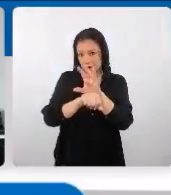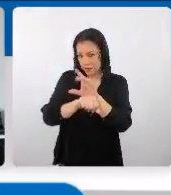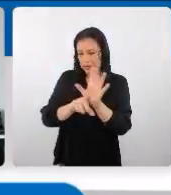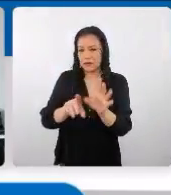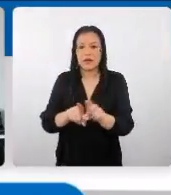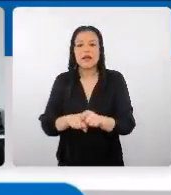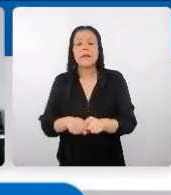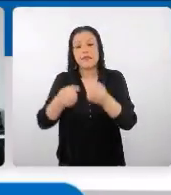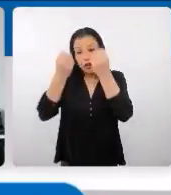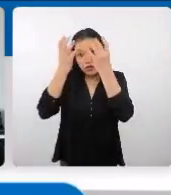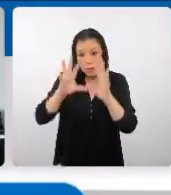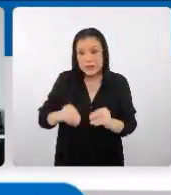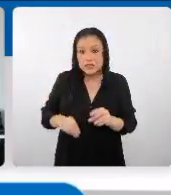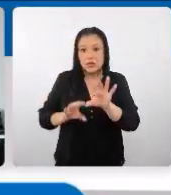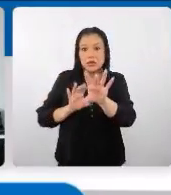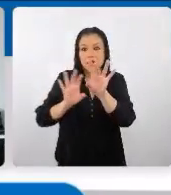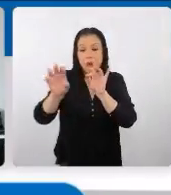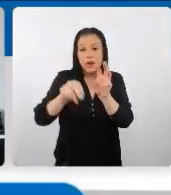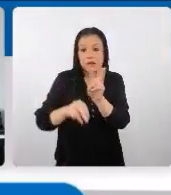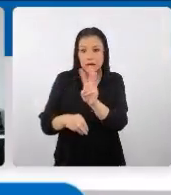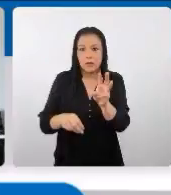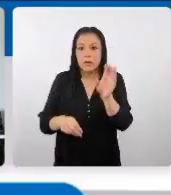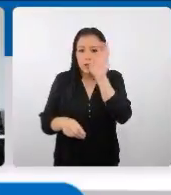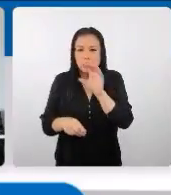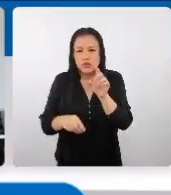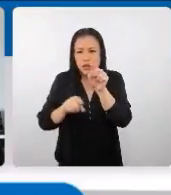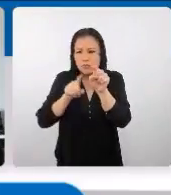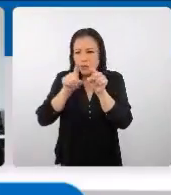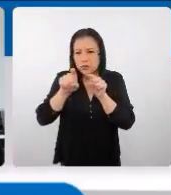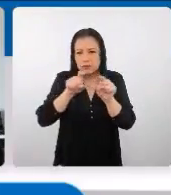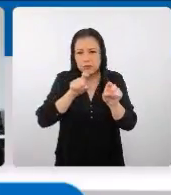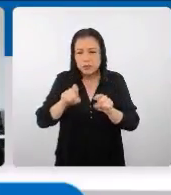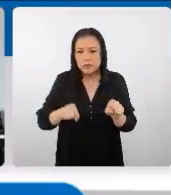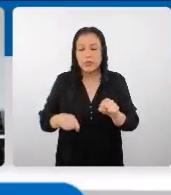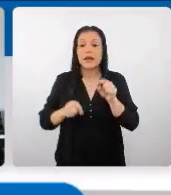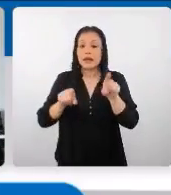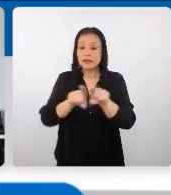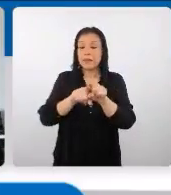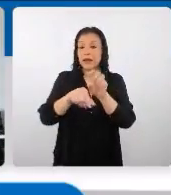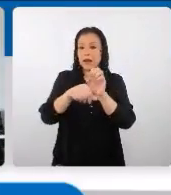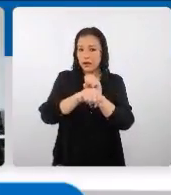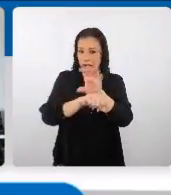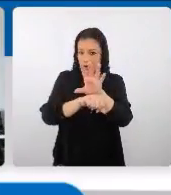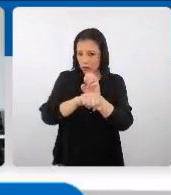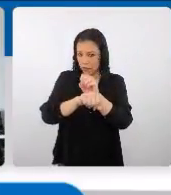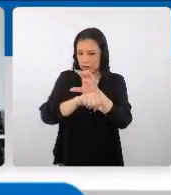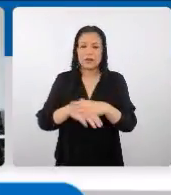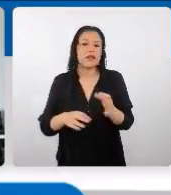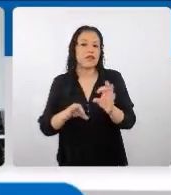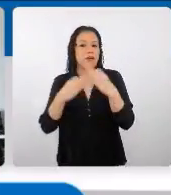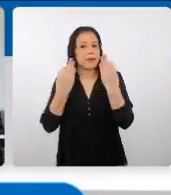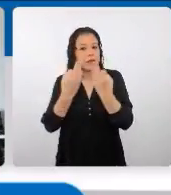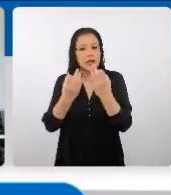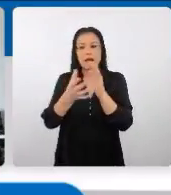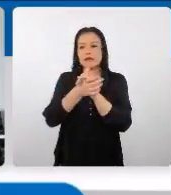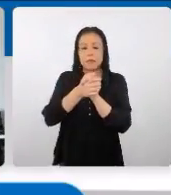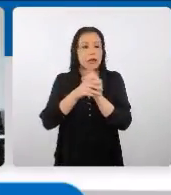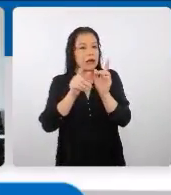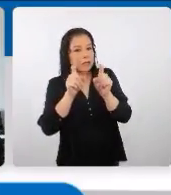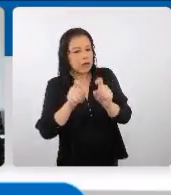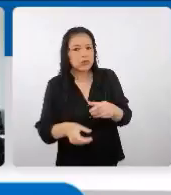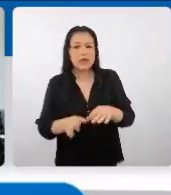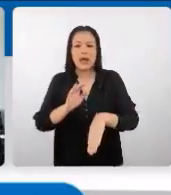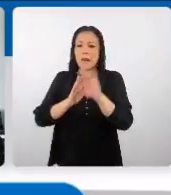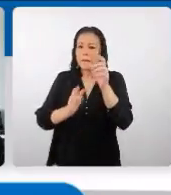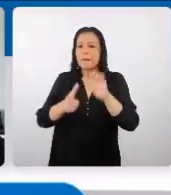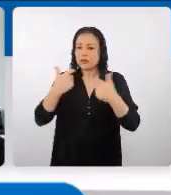de la información que encuentra en la web, que busca y encuentra en la web, pide recomendaciones, tanto a familiares como a amigos, sobre todo a aquellas